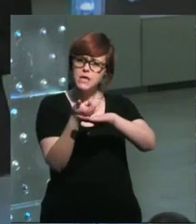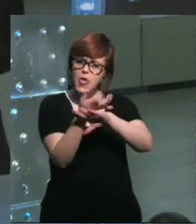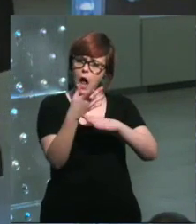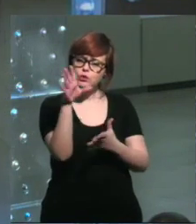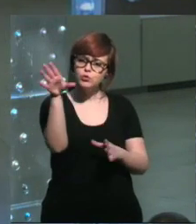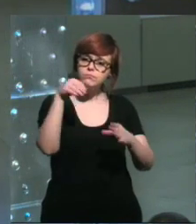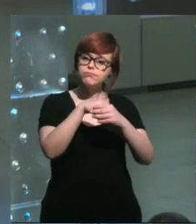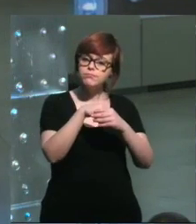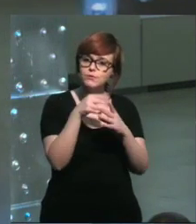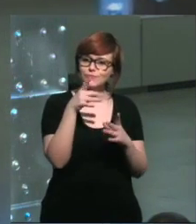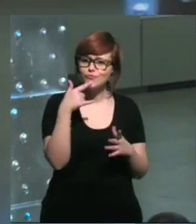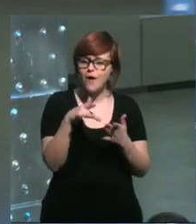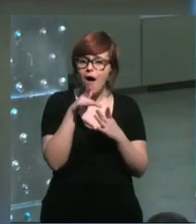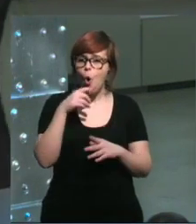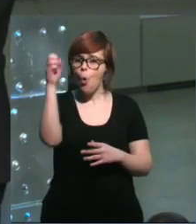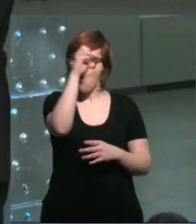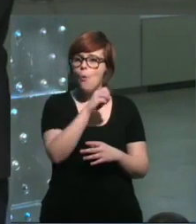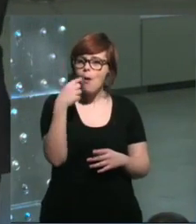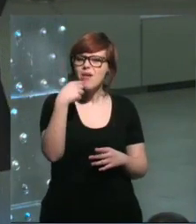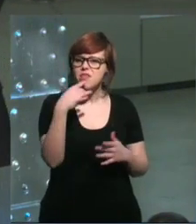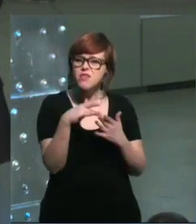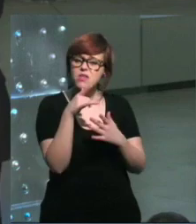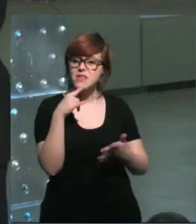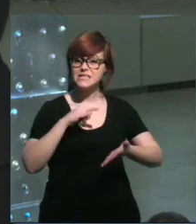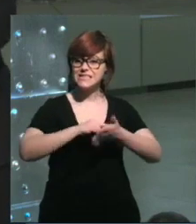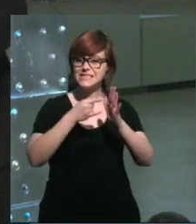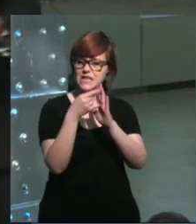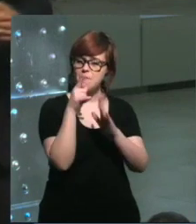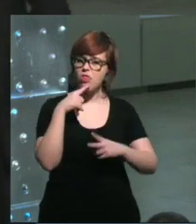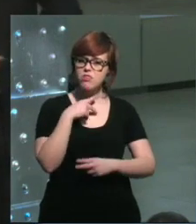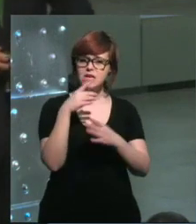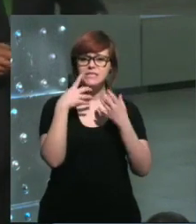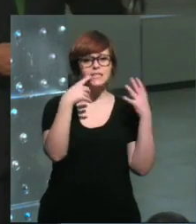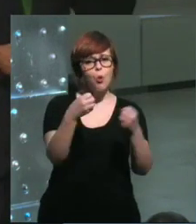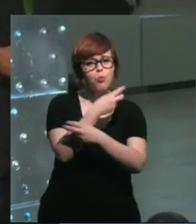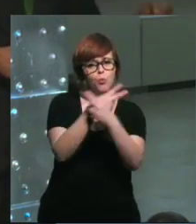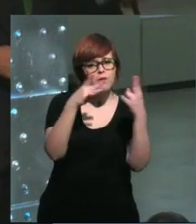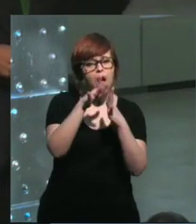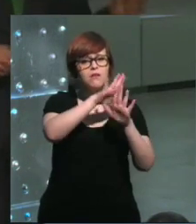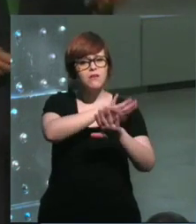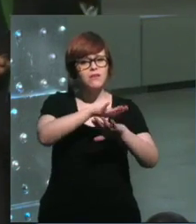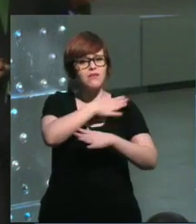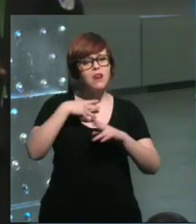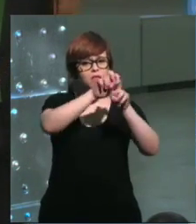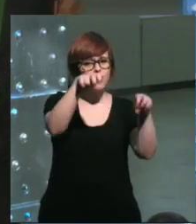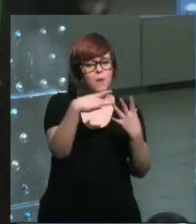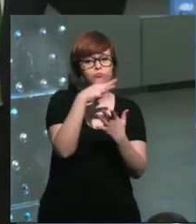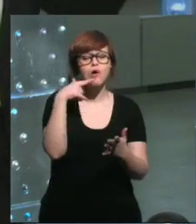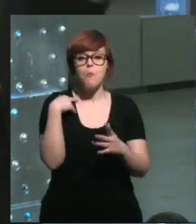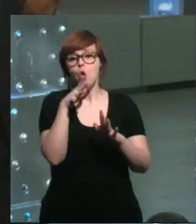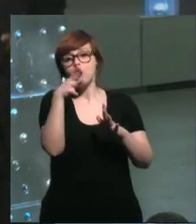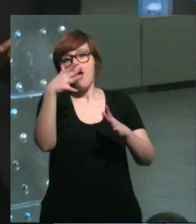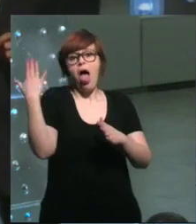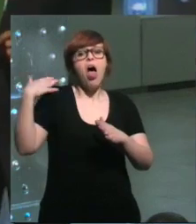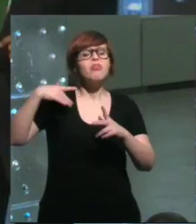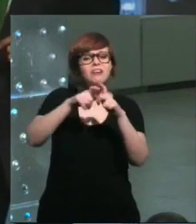que va a hacer todo lo posible por reformar el sistema de salud pública en Estados Unidos, donde las compañías de seguro te pueden quitar o te podían